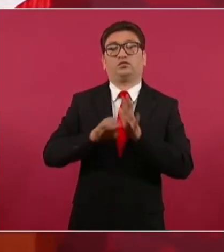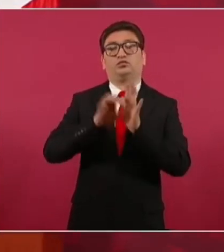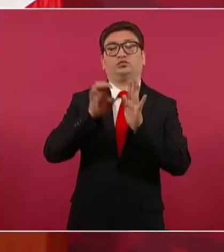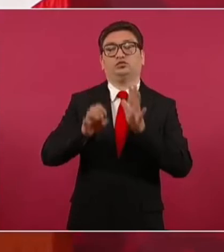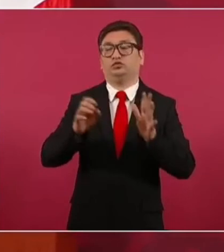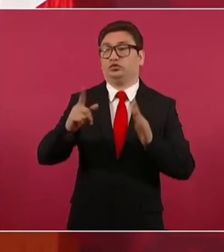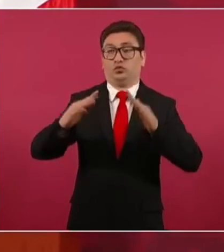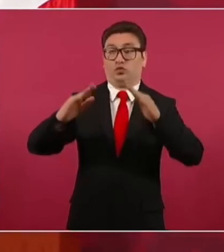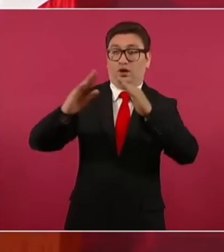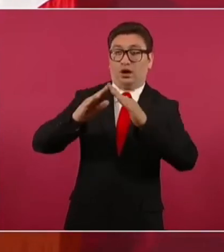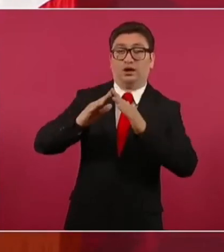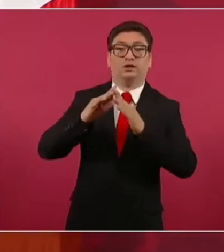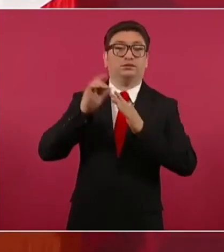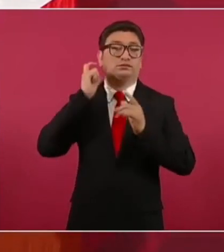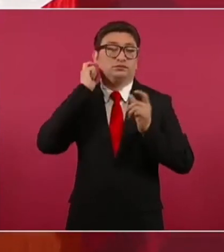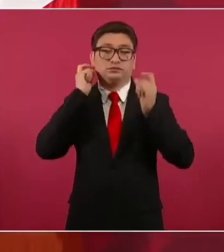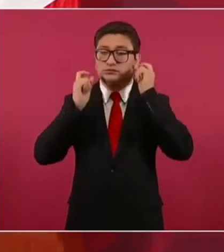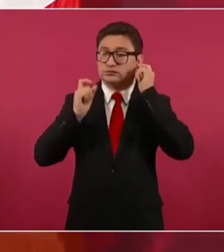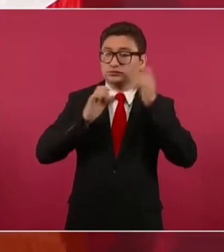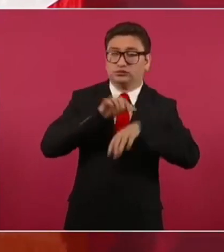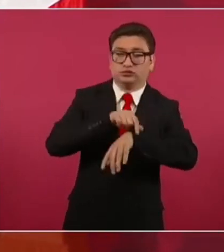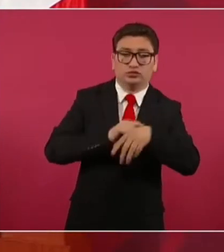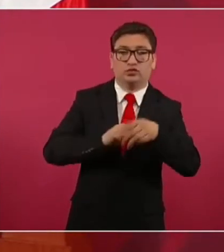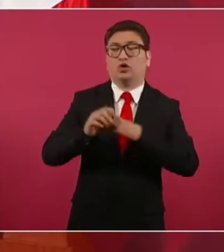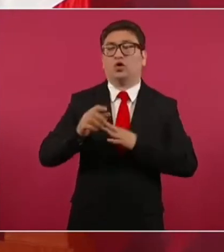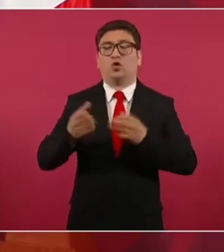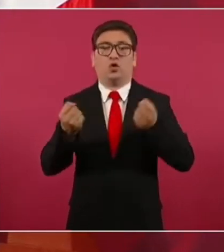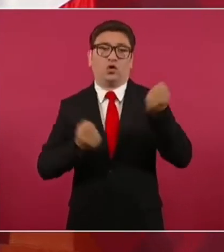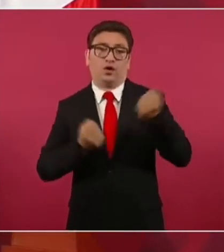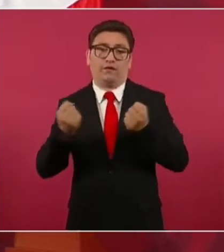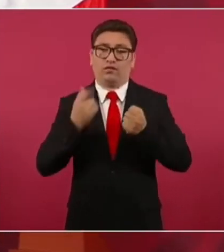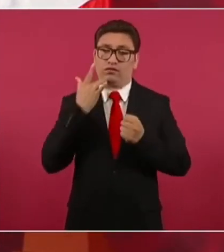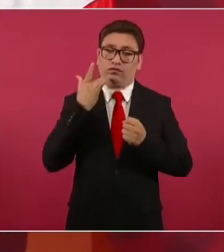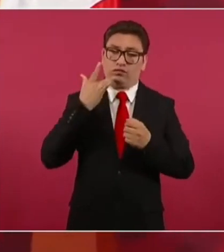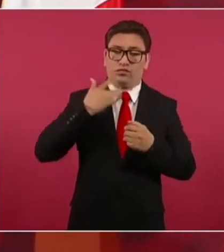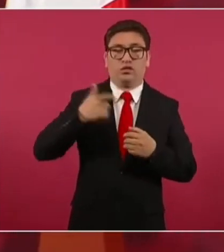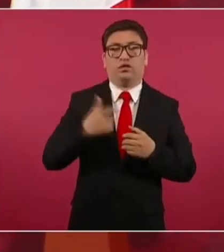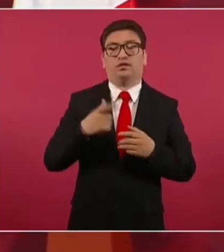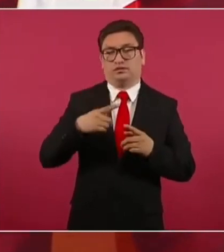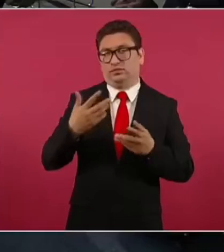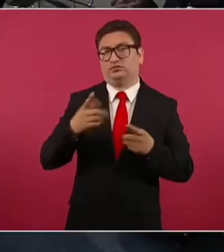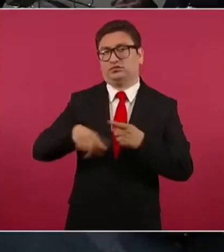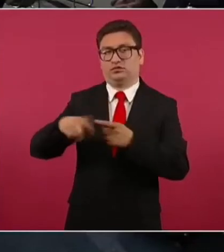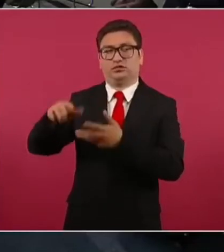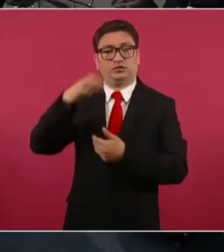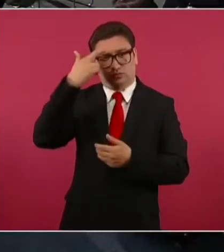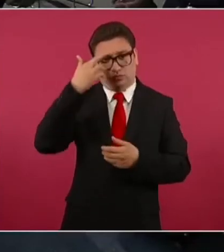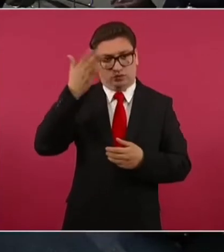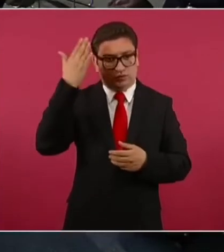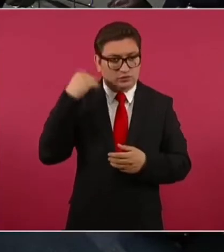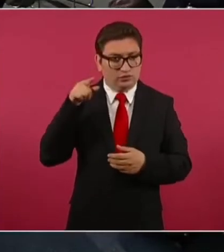residencias y joyas y carros de lujo. ¿Se acuerdan el caso de un